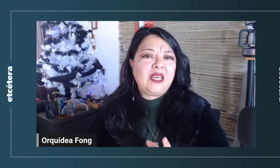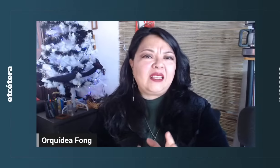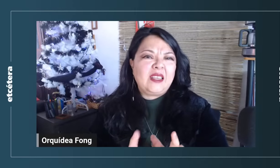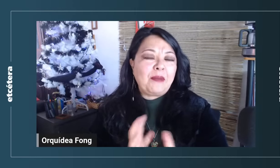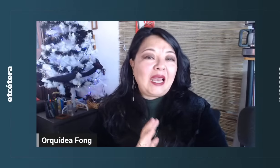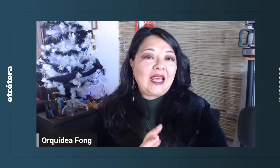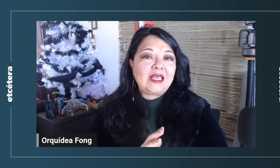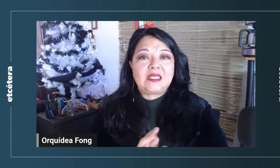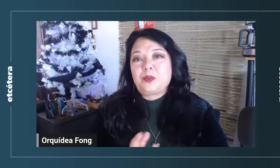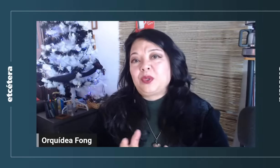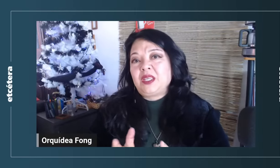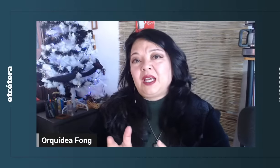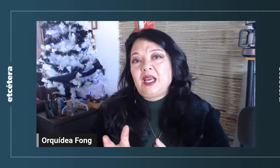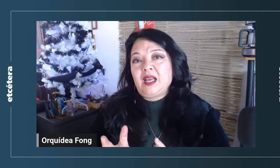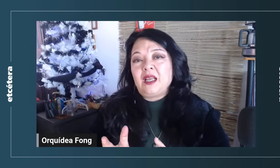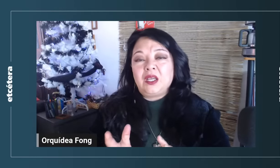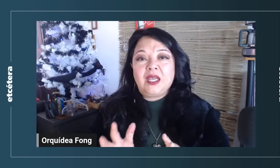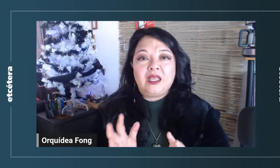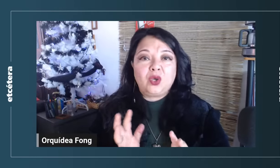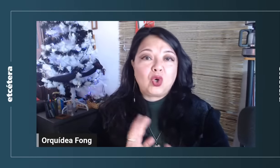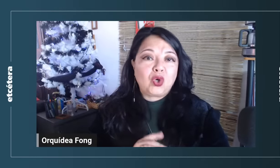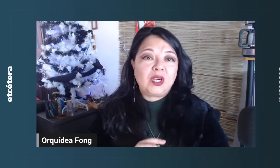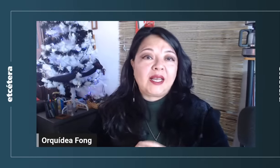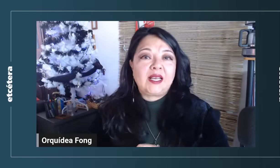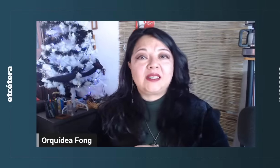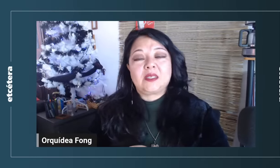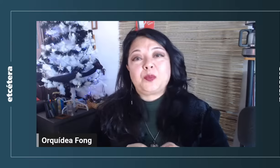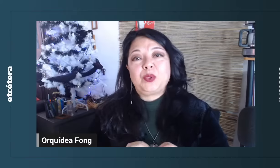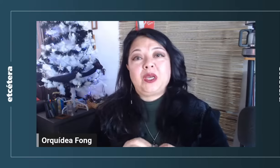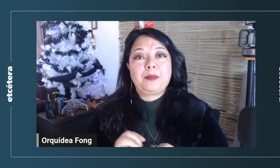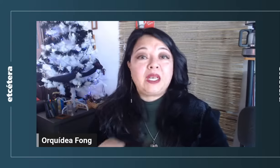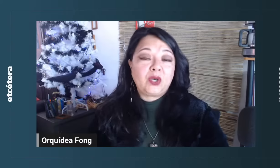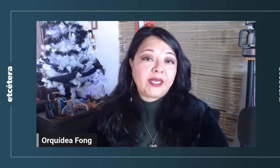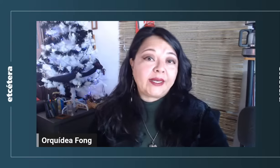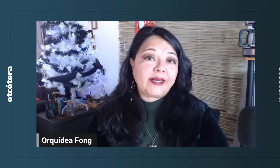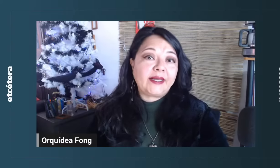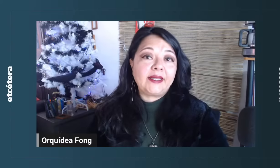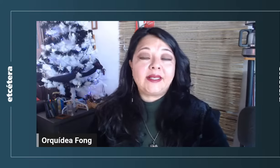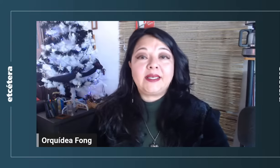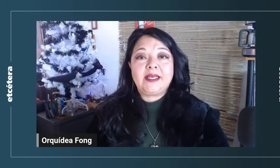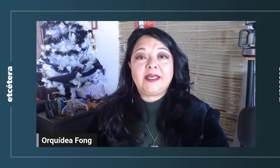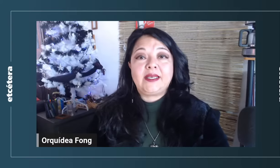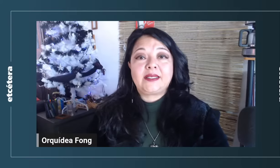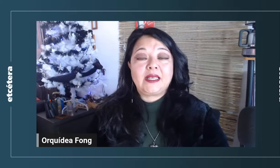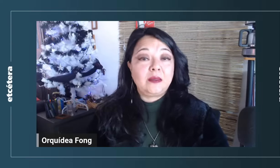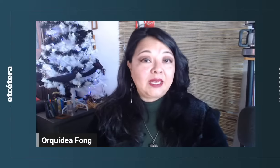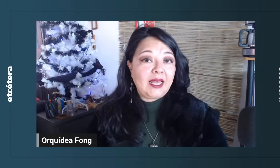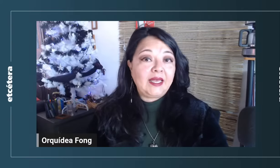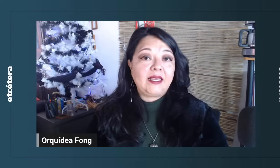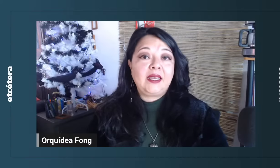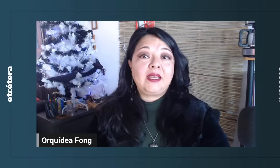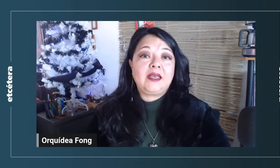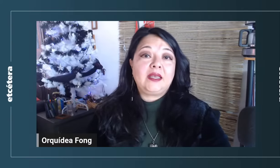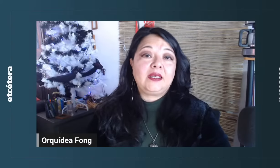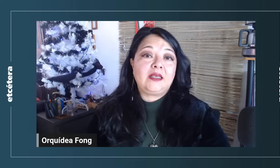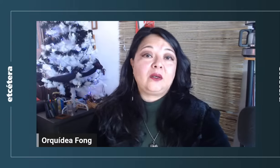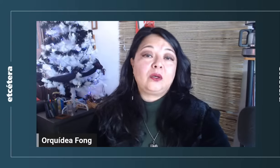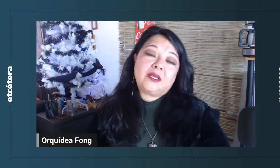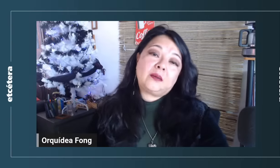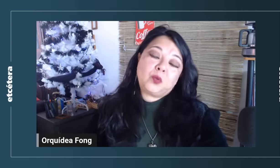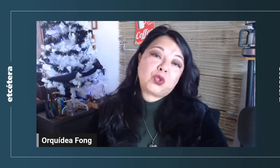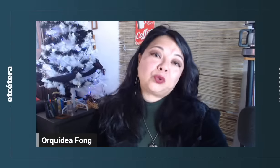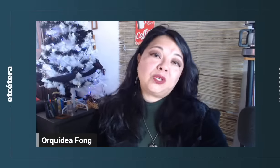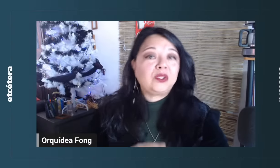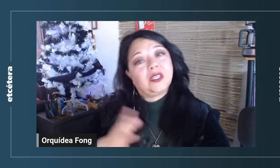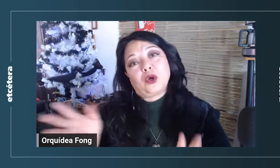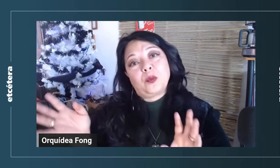se ponía de mala se ponía enojona se ponía peleonera eh se le iba el aire y luego